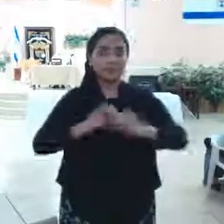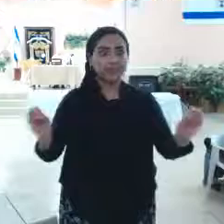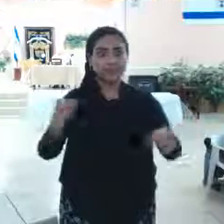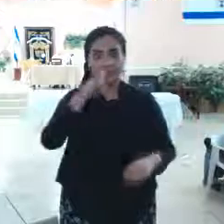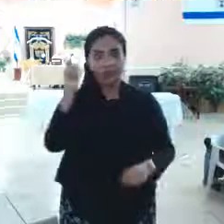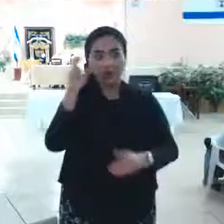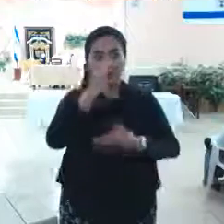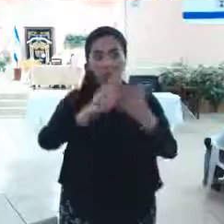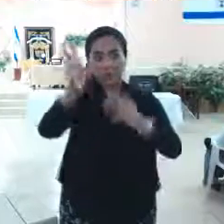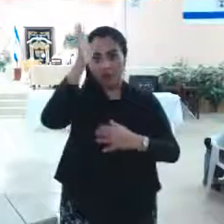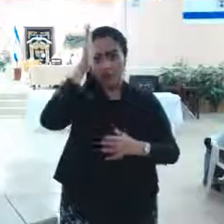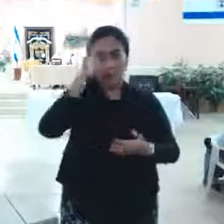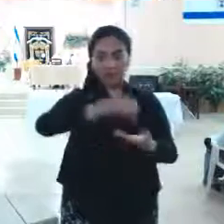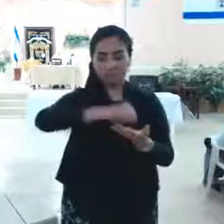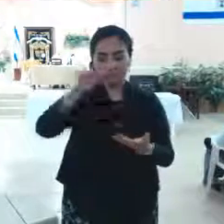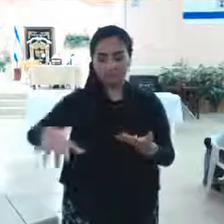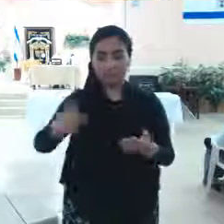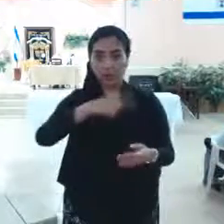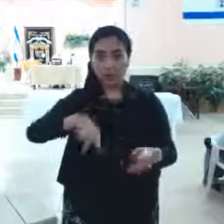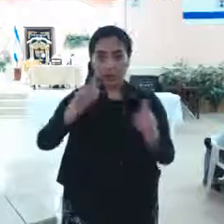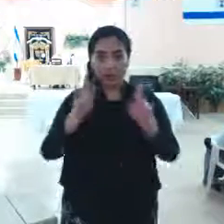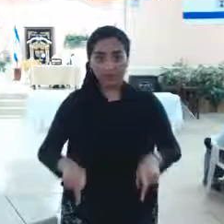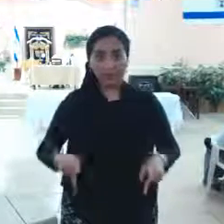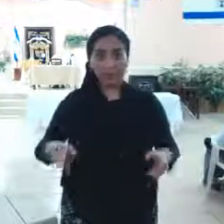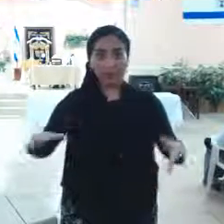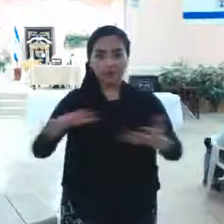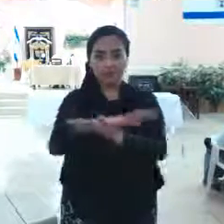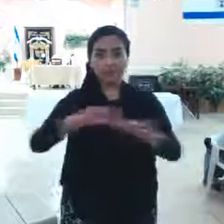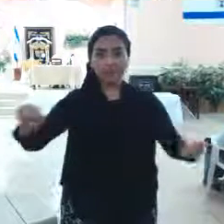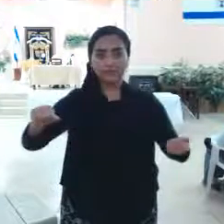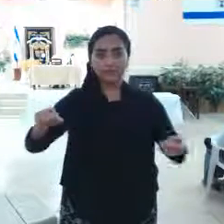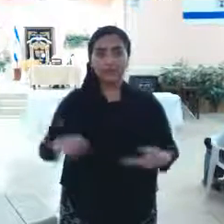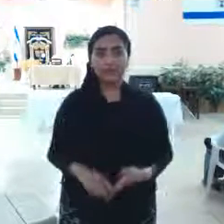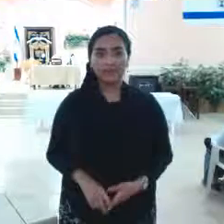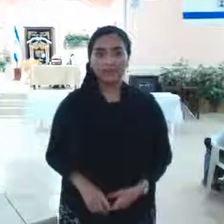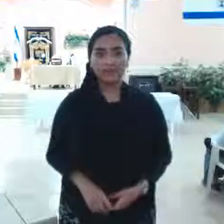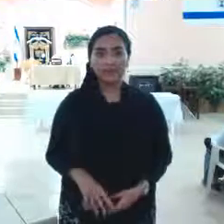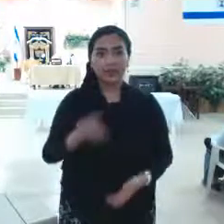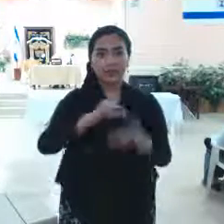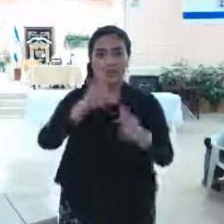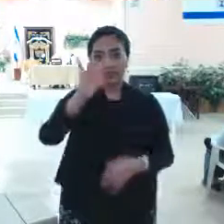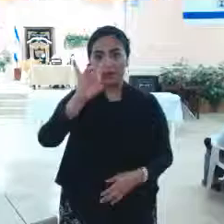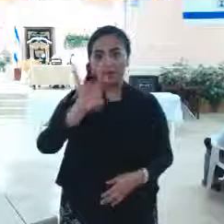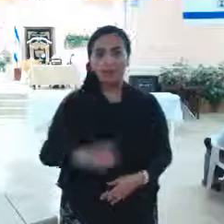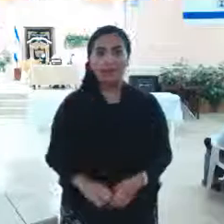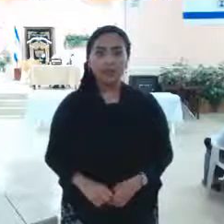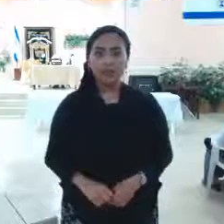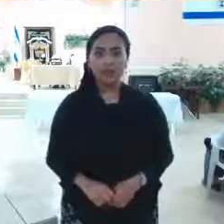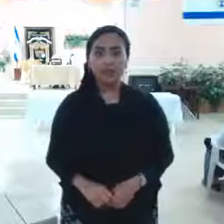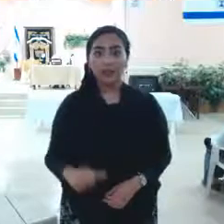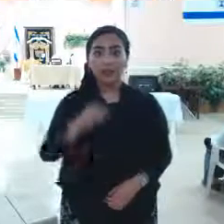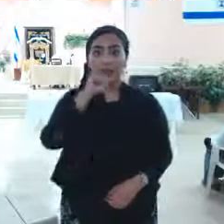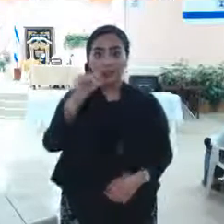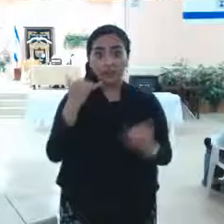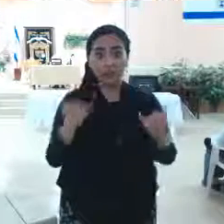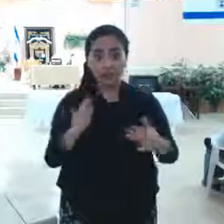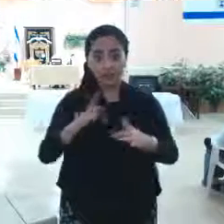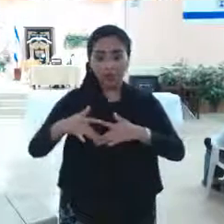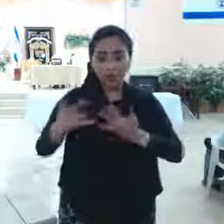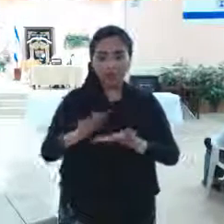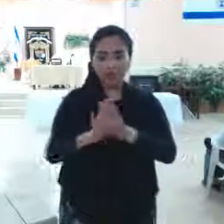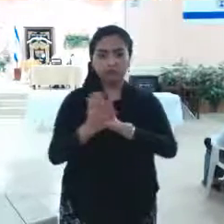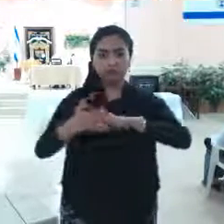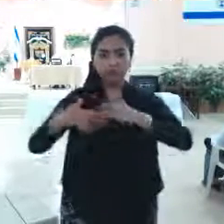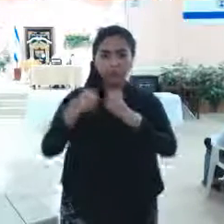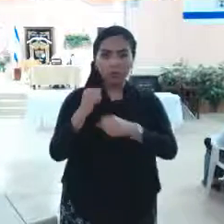else Porque to el do, Eterno because the Eternal entrega a Father esa gente a gives desolación. that people to desolation. 8. No 8. endurezcáis pues ahora vuestra